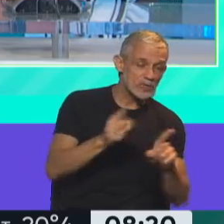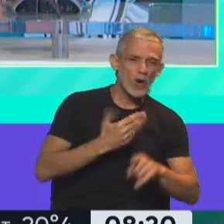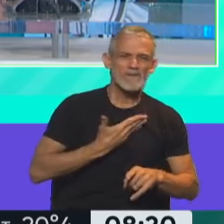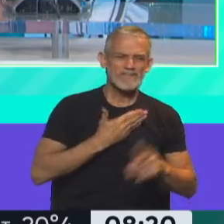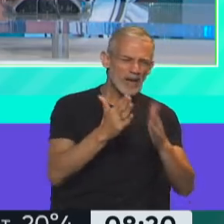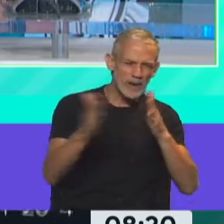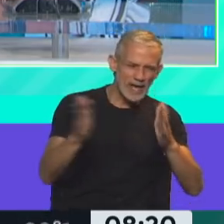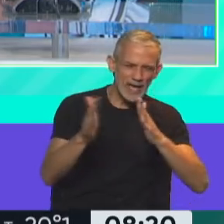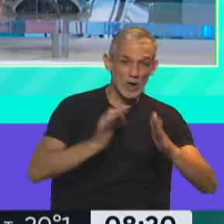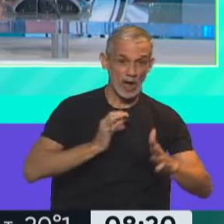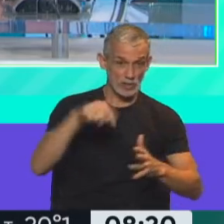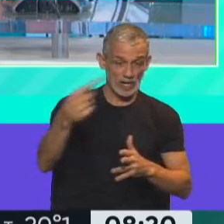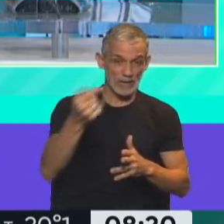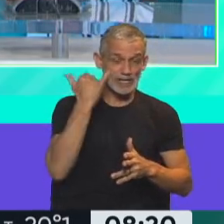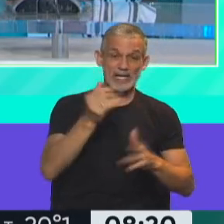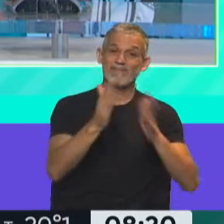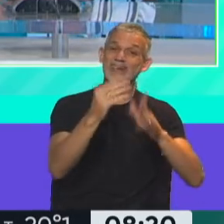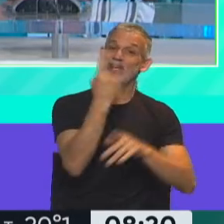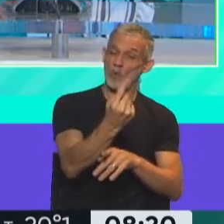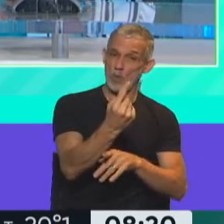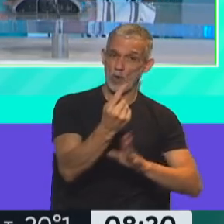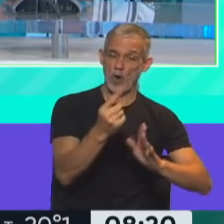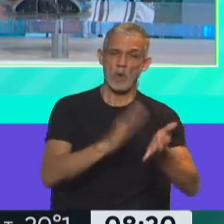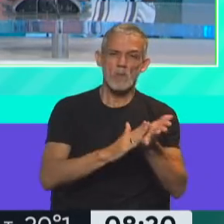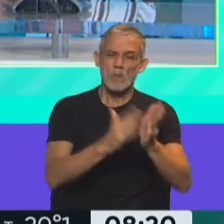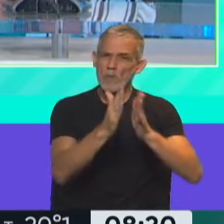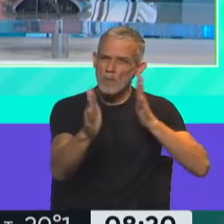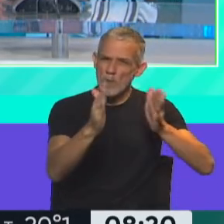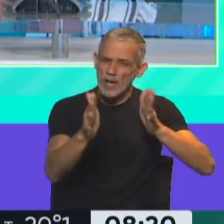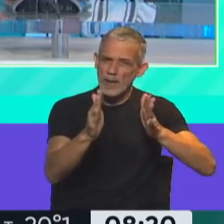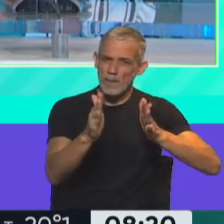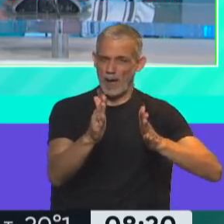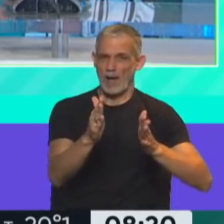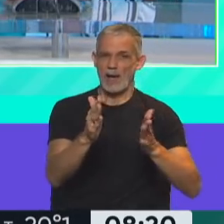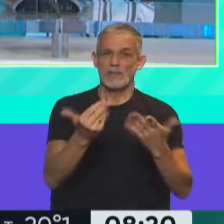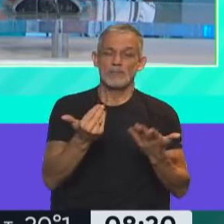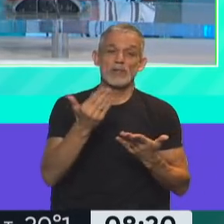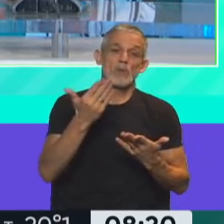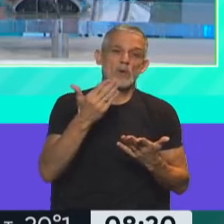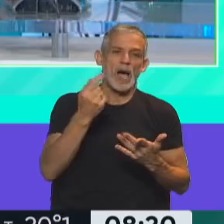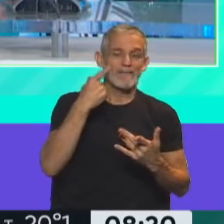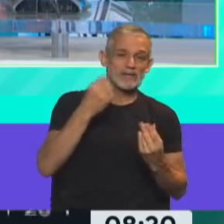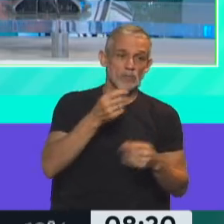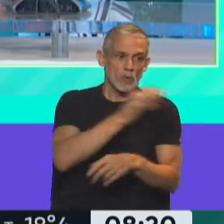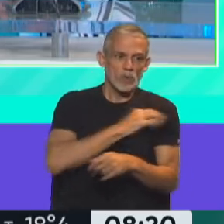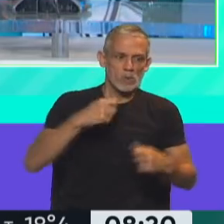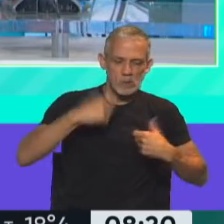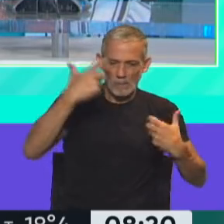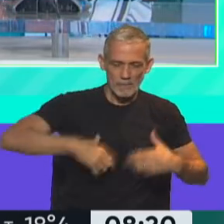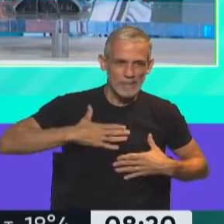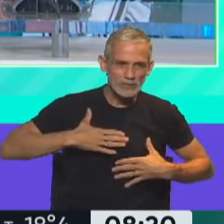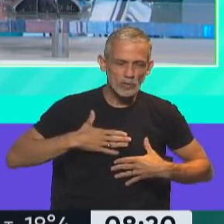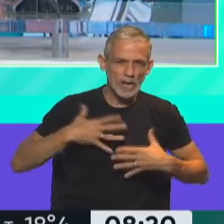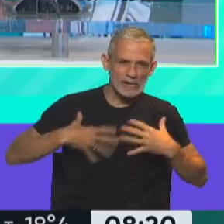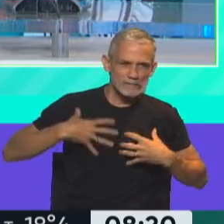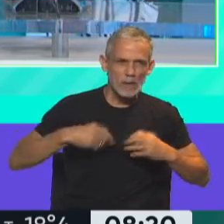primeros meses del año que viene, ya la fase 1, que es la que se determina la posible toxicidad de la vacuna ya en humanos, y luego